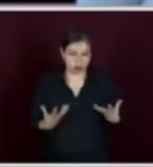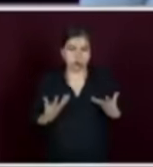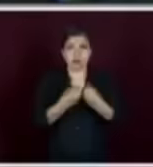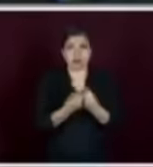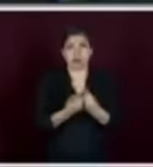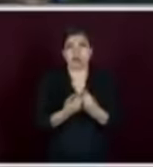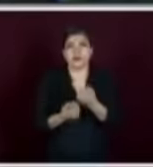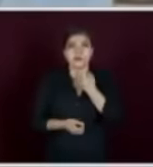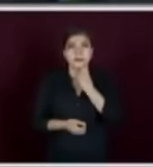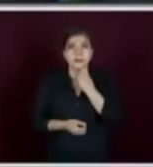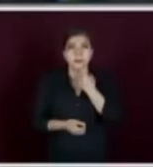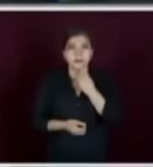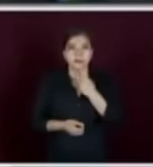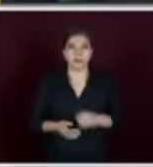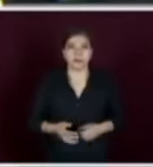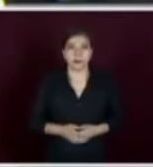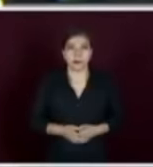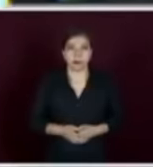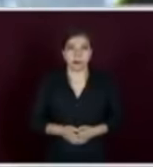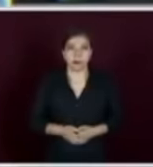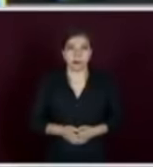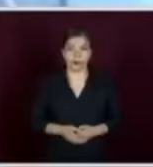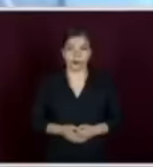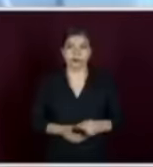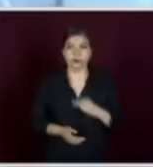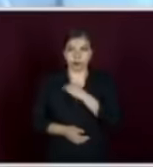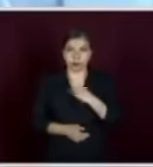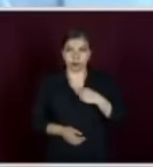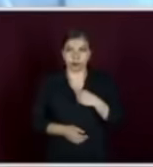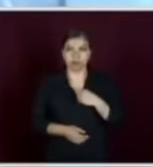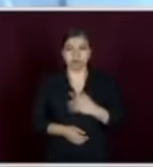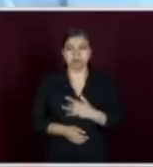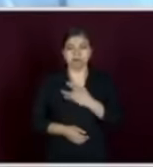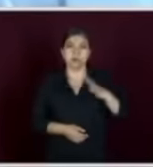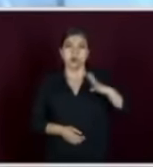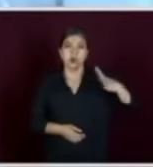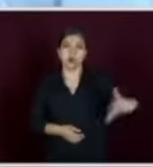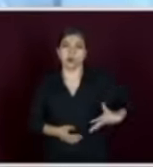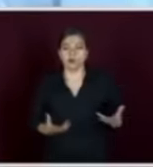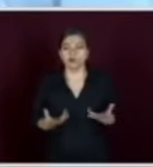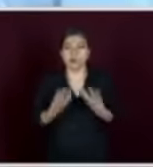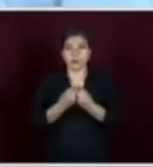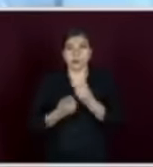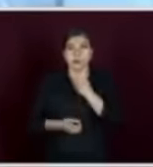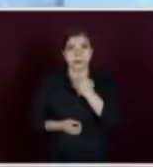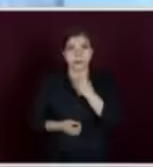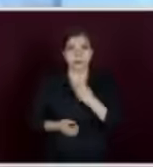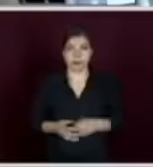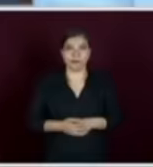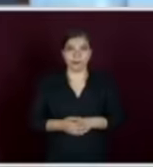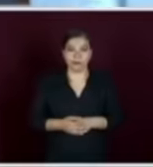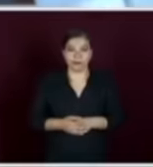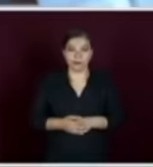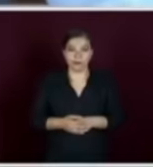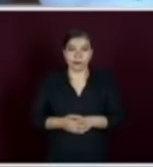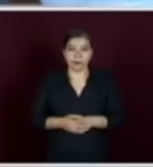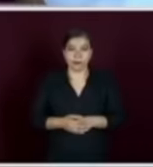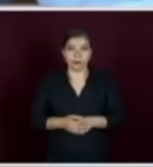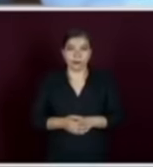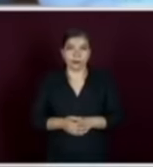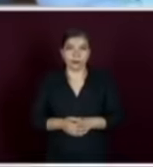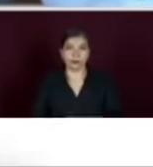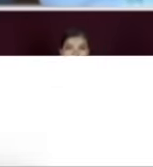Estar con Obrador. Es un honor estar con Obrador.